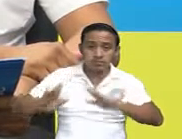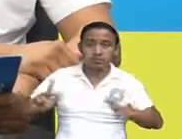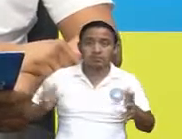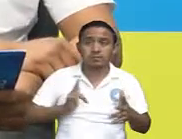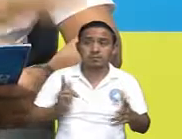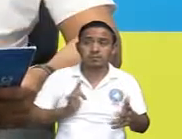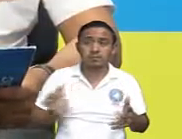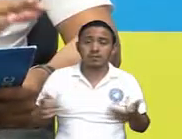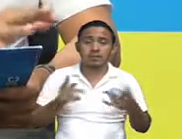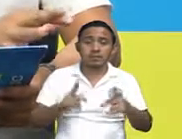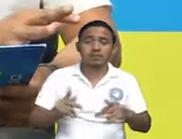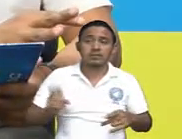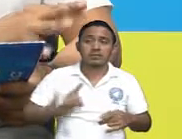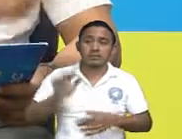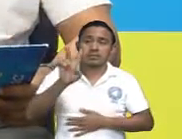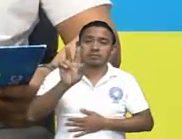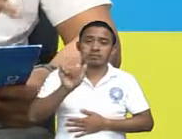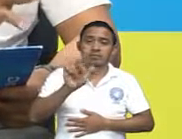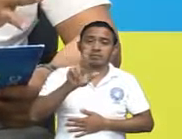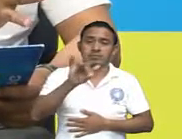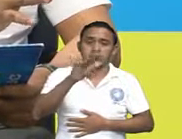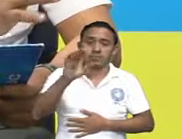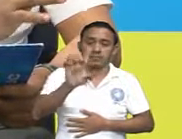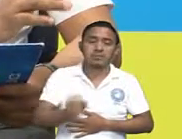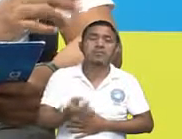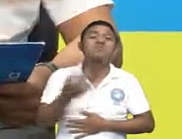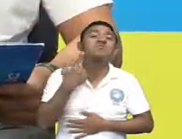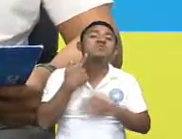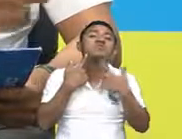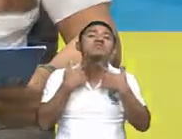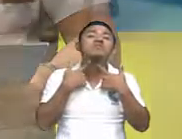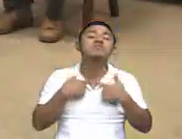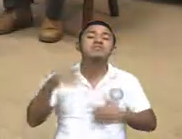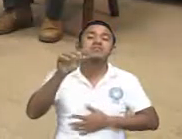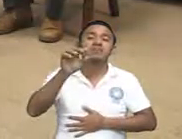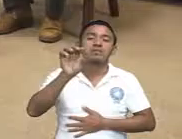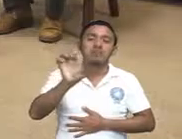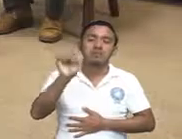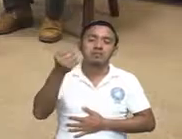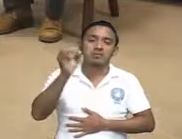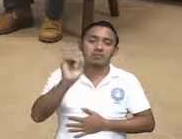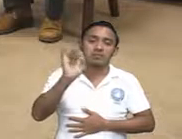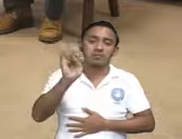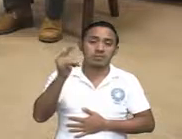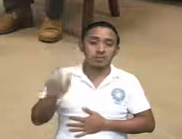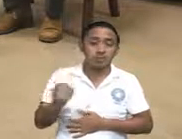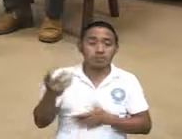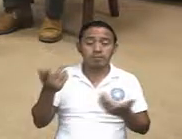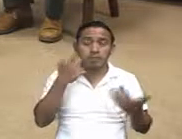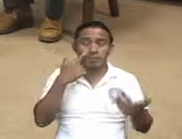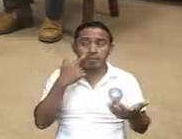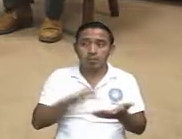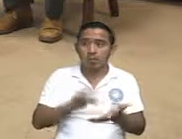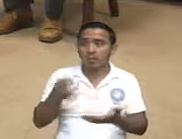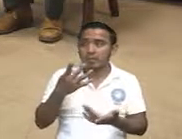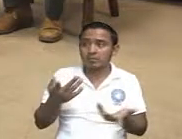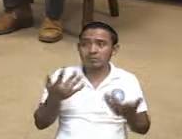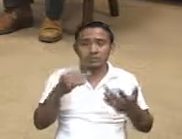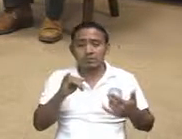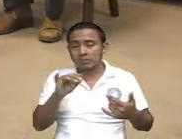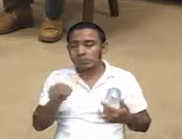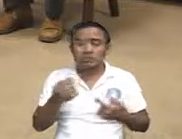tener un paciente con varices esofágicas y el tratamiento, que es importante también, o si hay